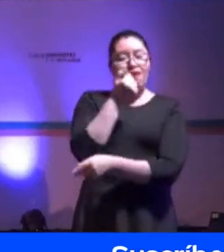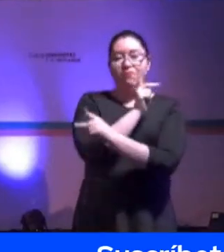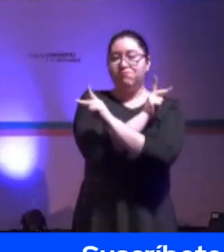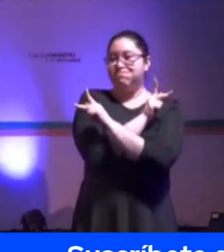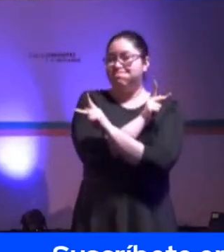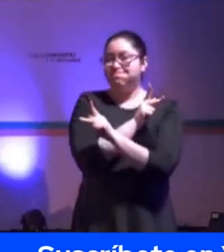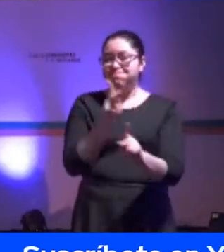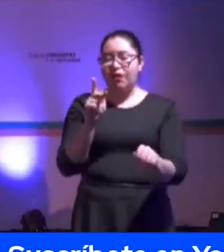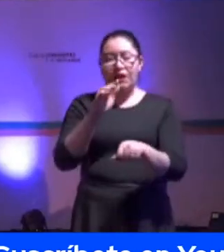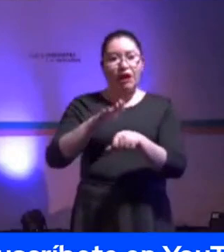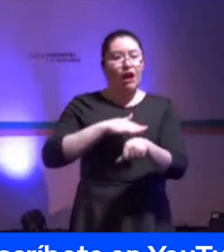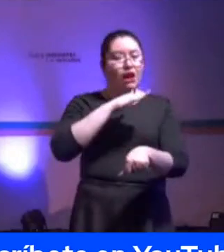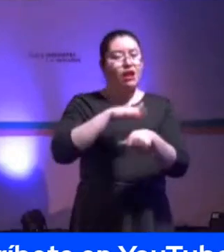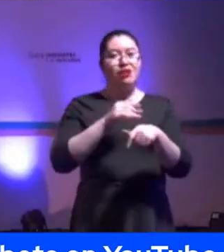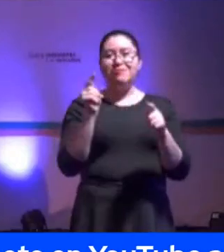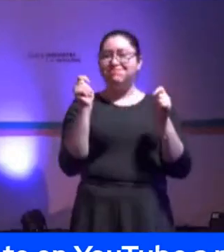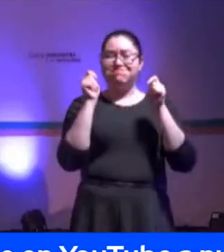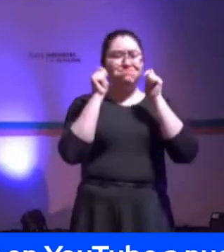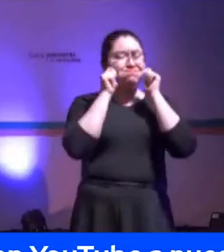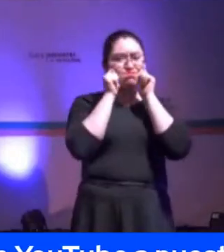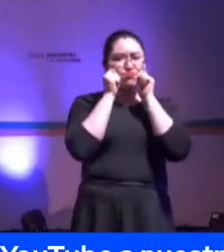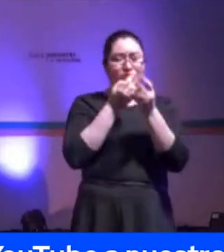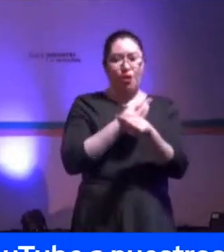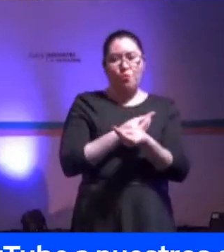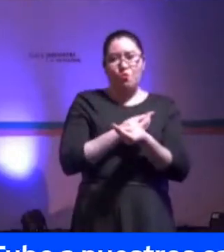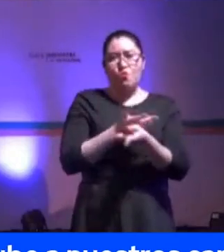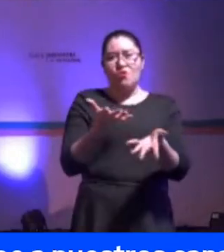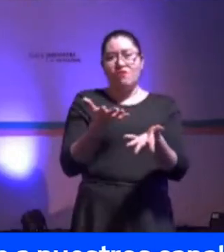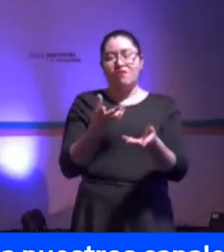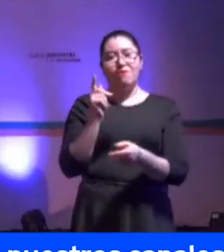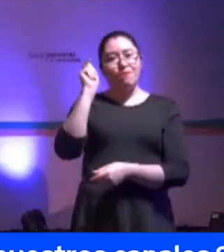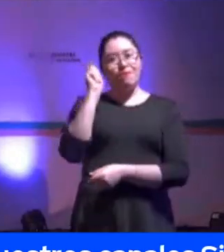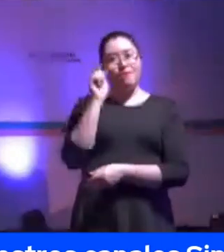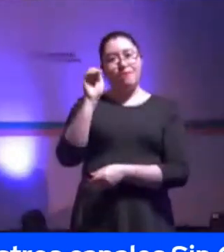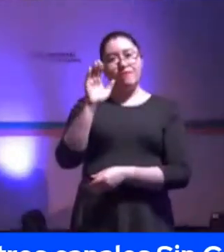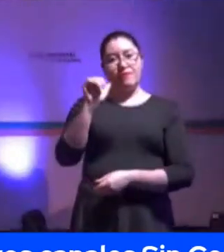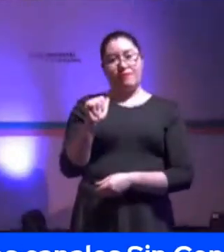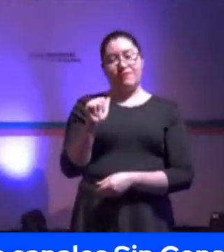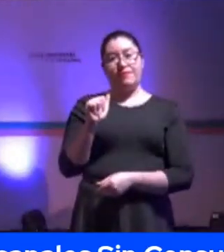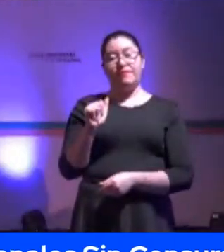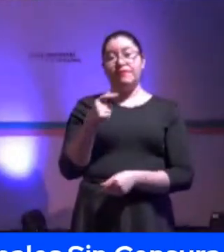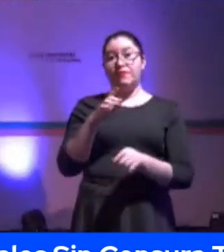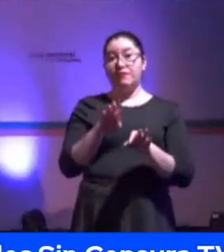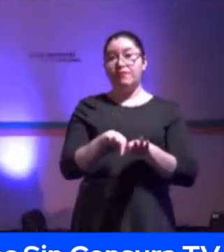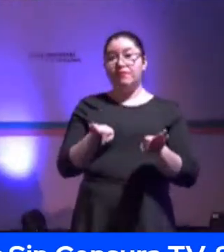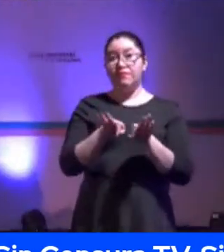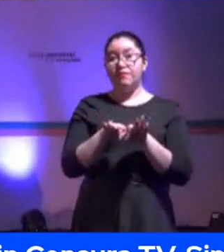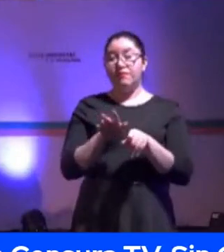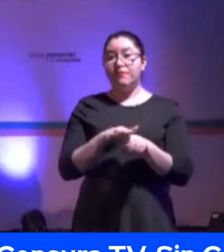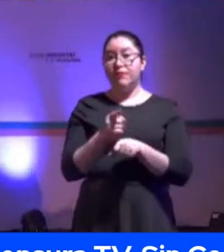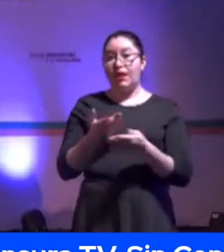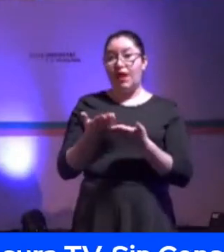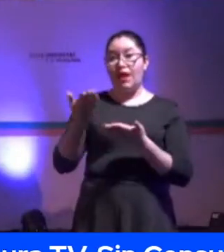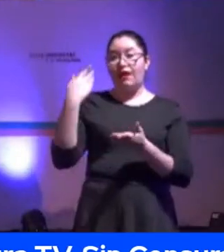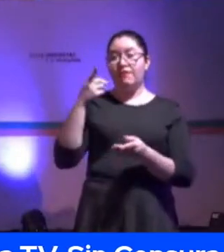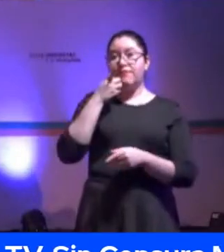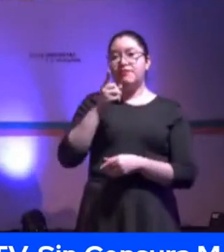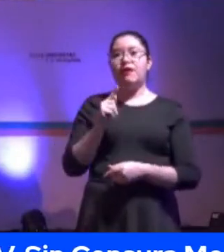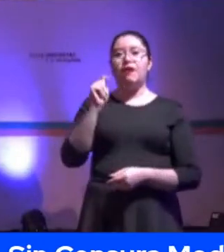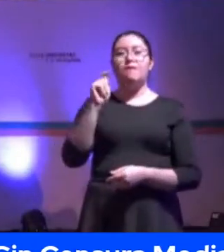distinción, sin calificaciones, y es una oportunidad porque varios en ese momento criticaban las